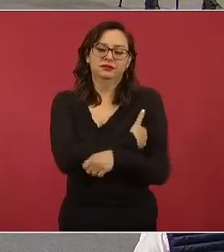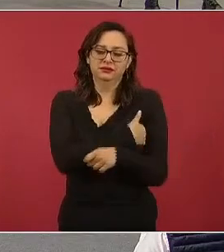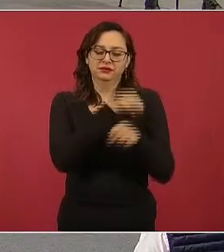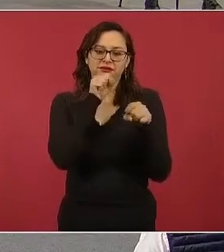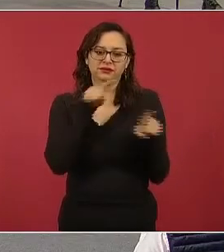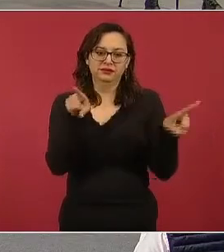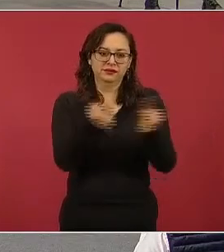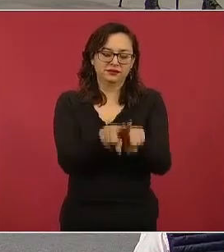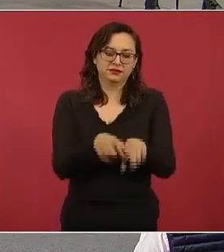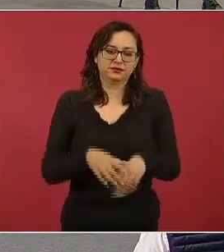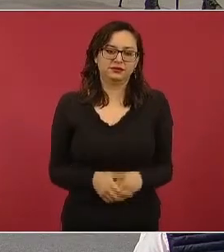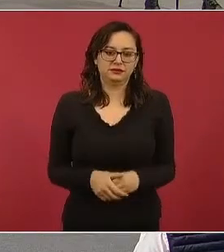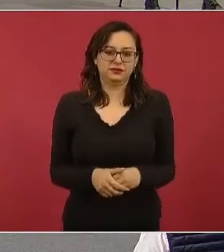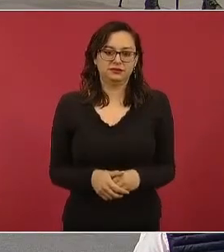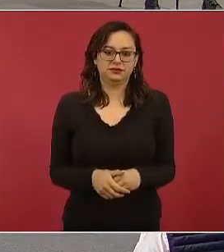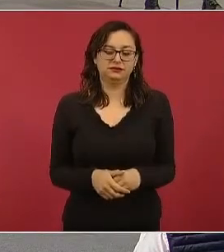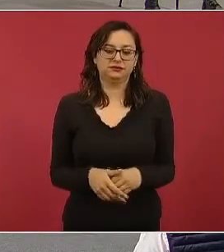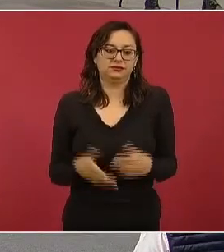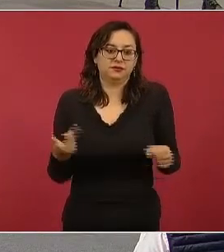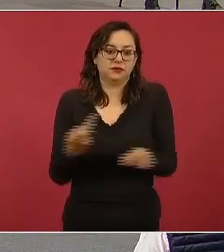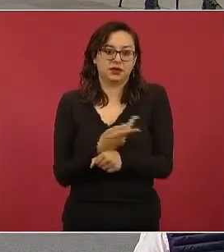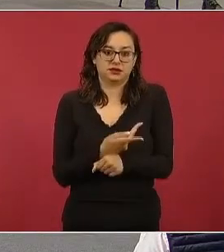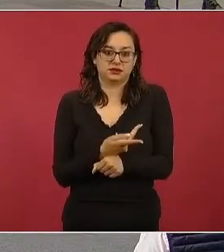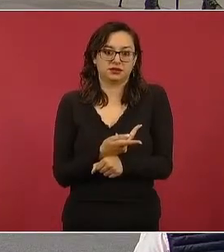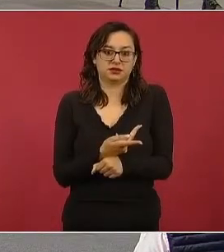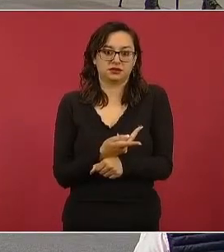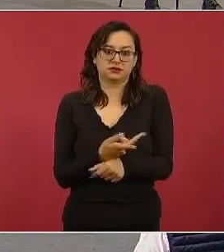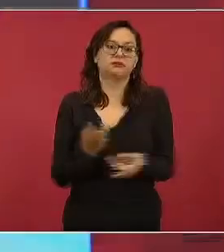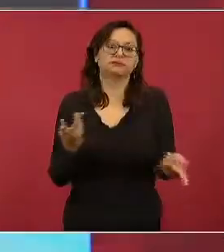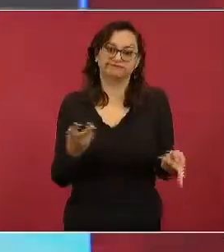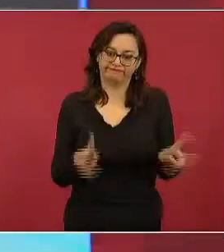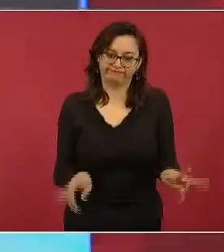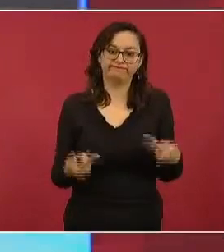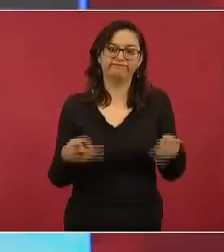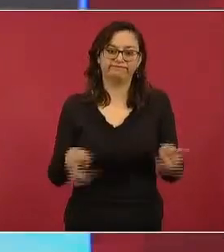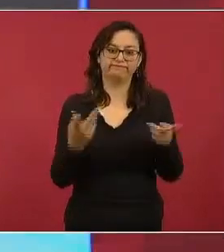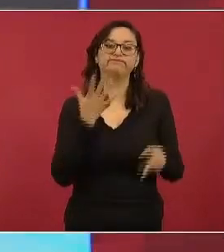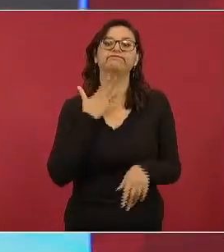y vendían huachicol.